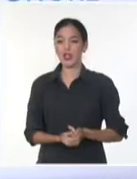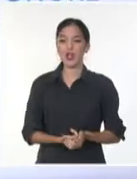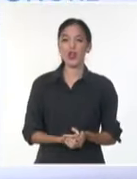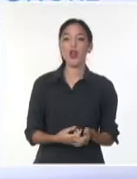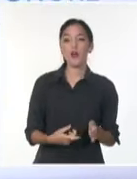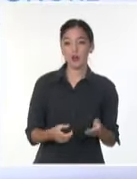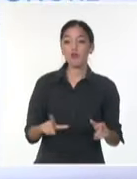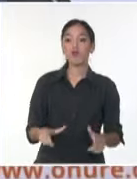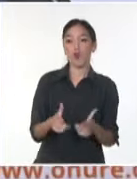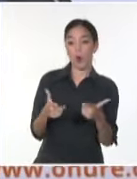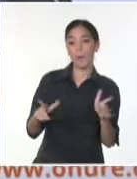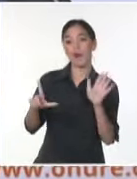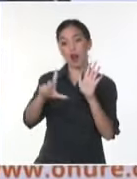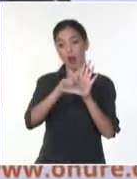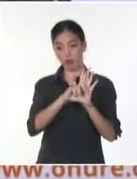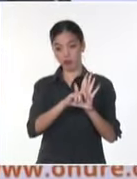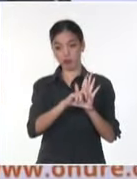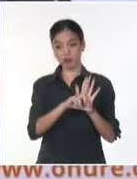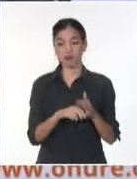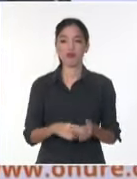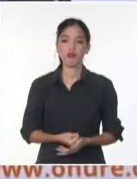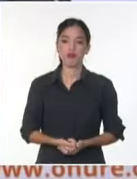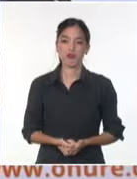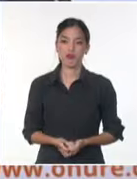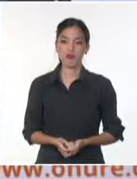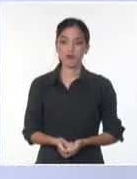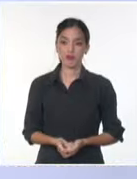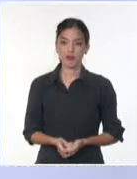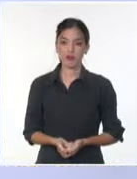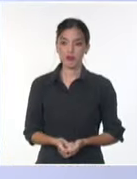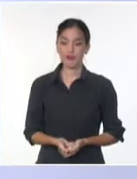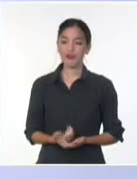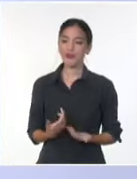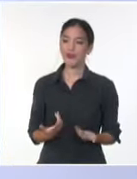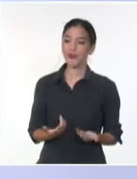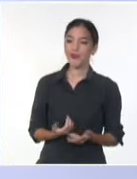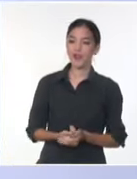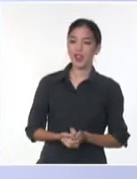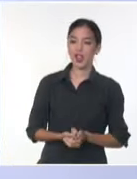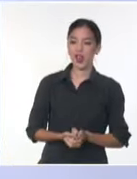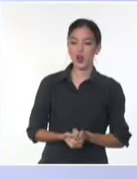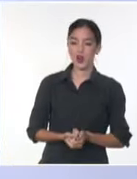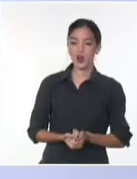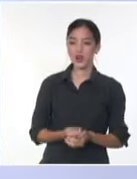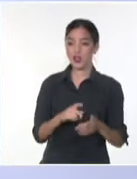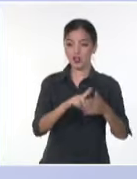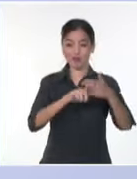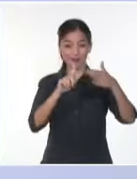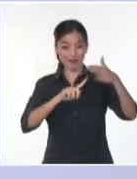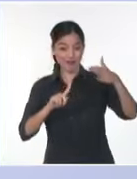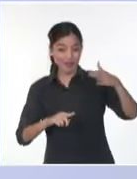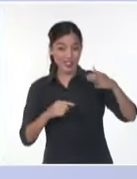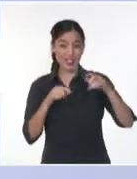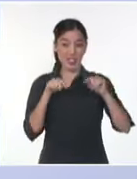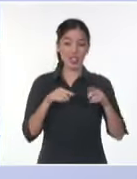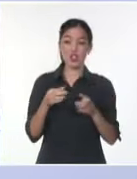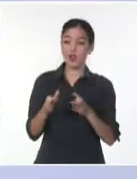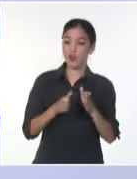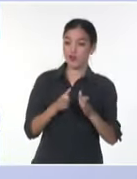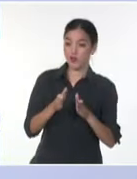valida los requisitos técnicos en electrodomésticos en correspondencia con su eficiencia energética